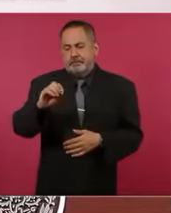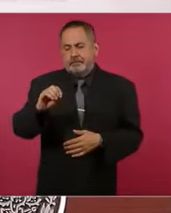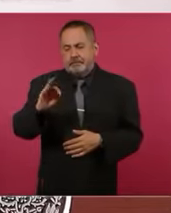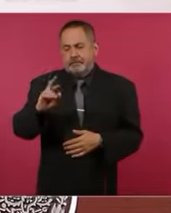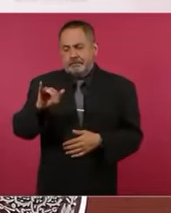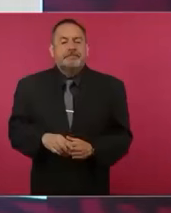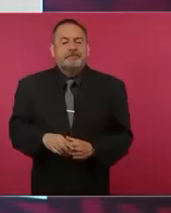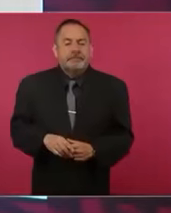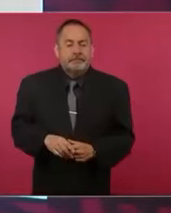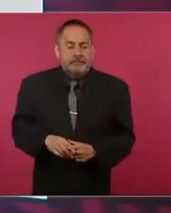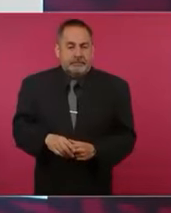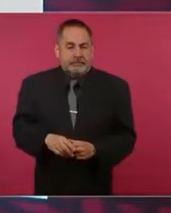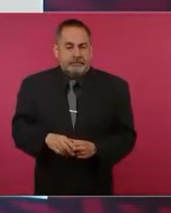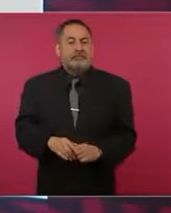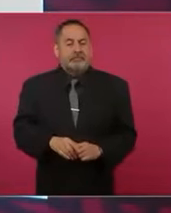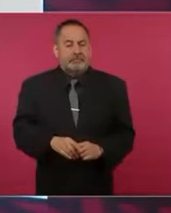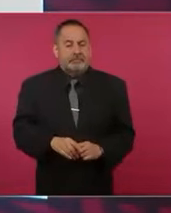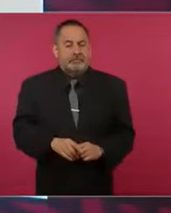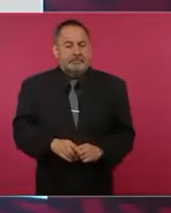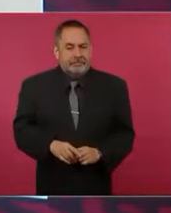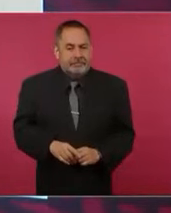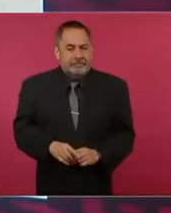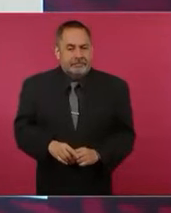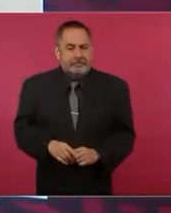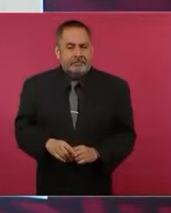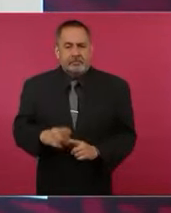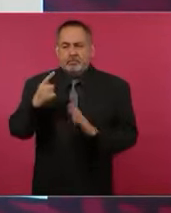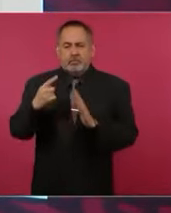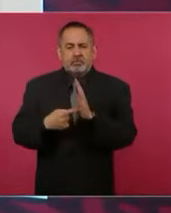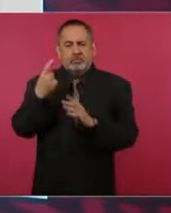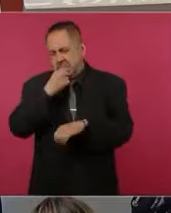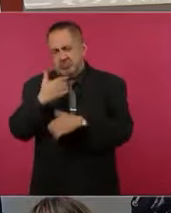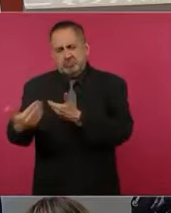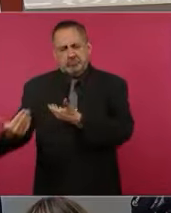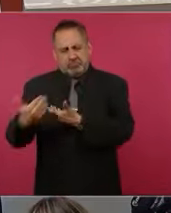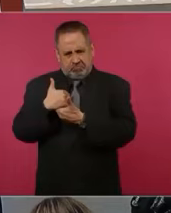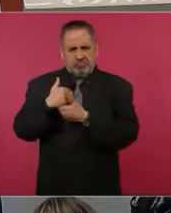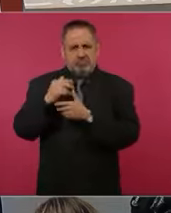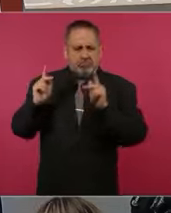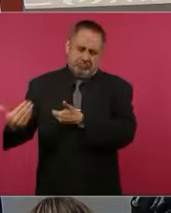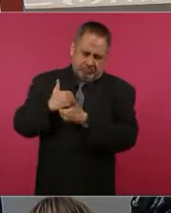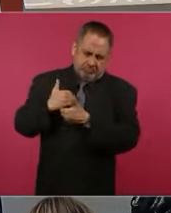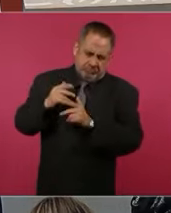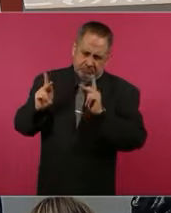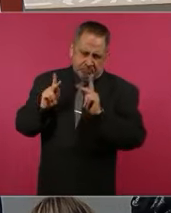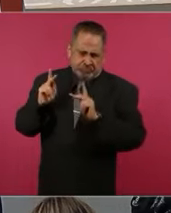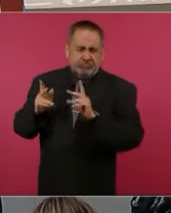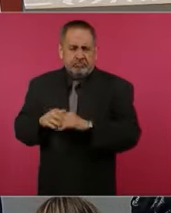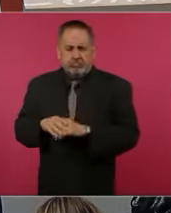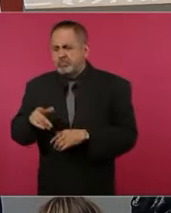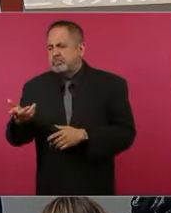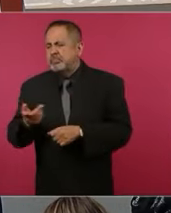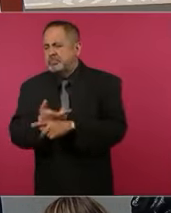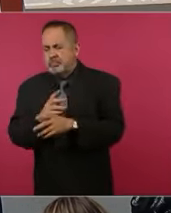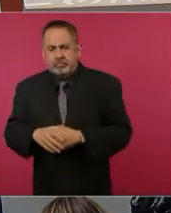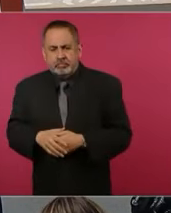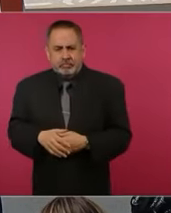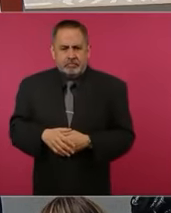gran historiador, en un departamento. Y una vez llegó un amigo a visitarnos y ¿y a qué viene? No, pues es que aquí